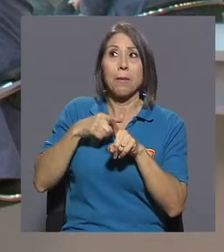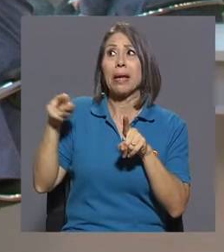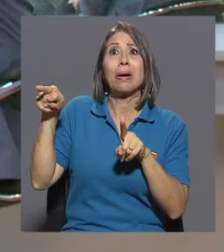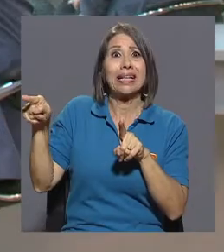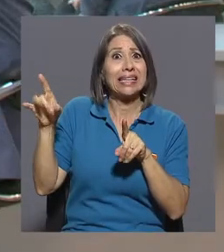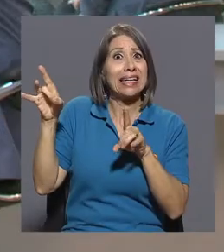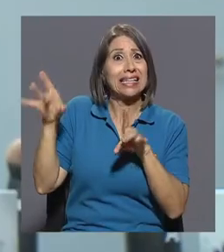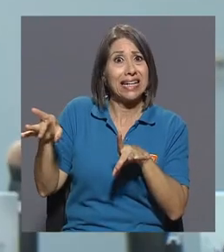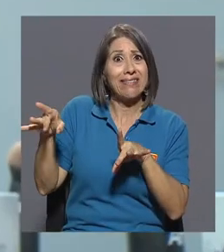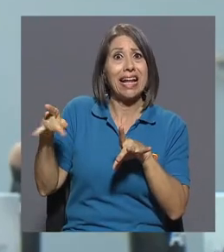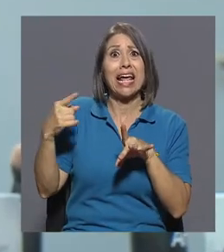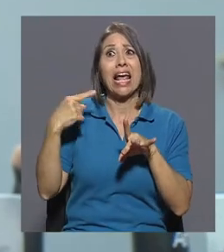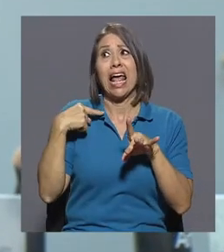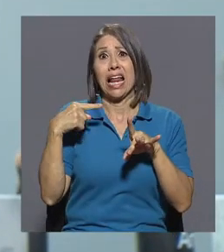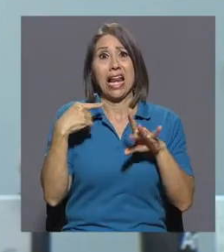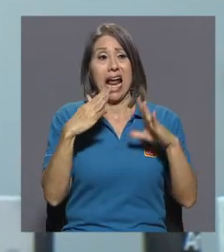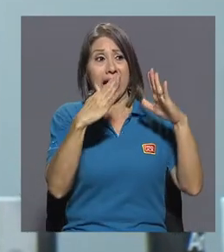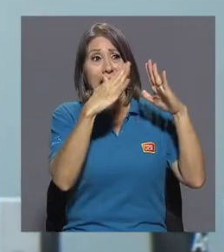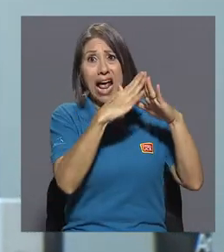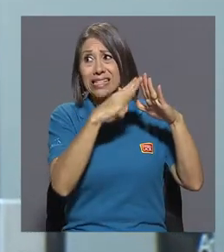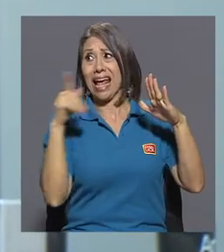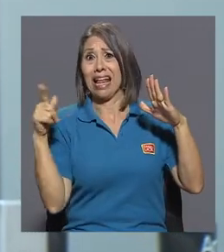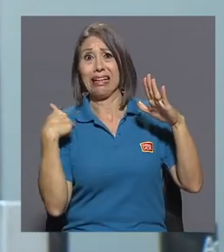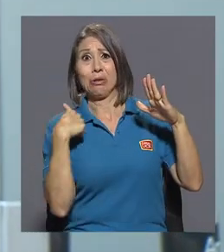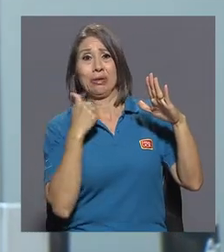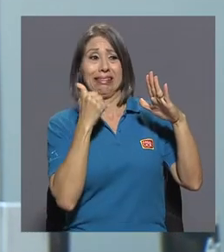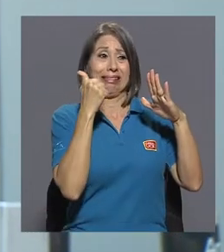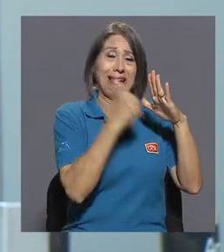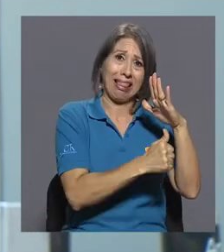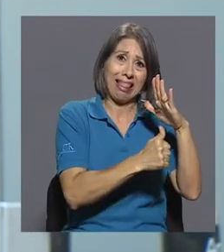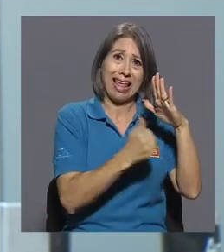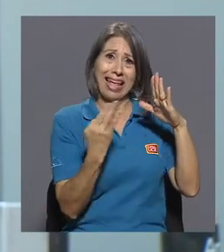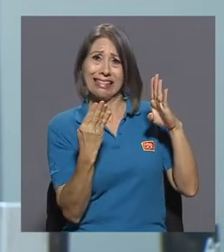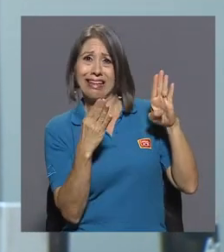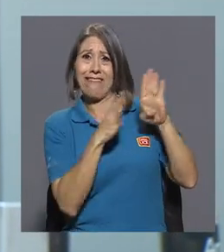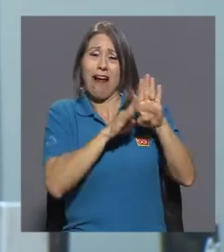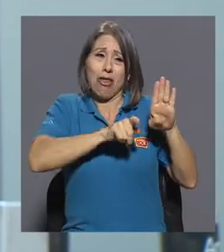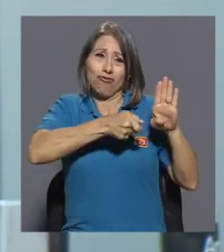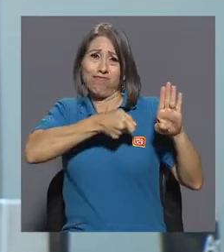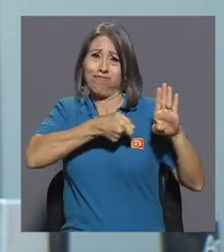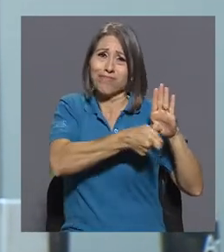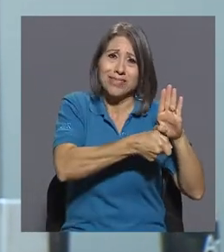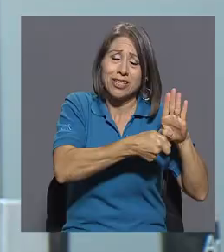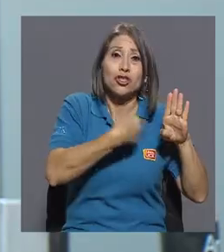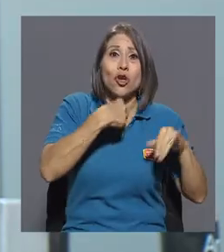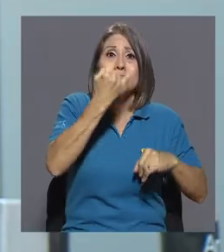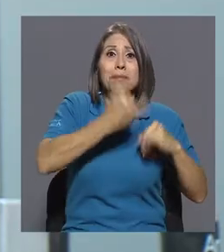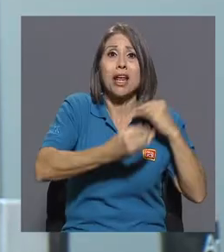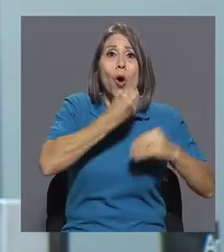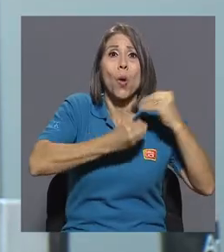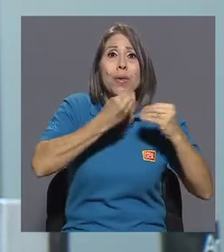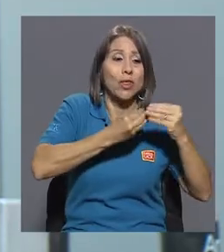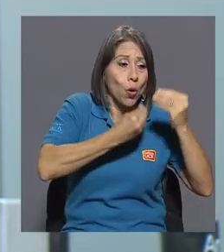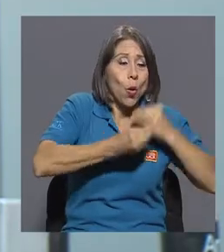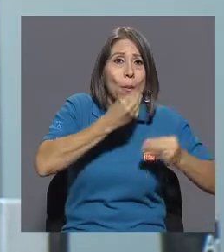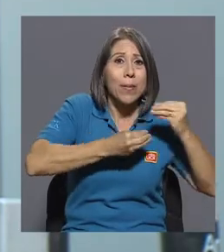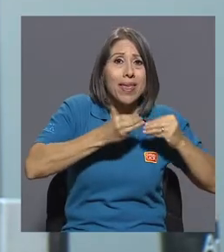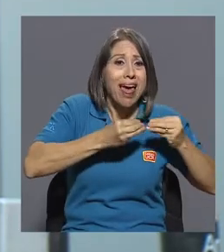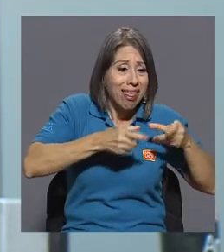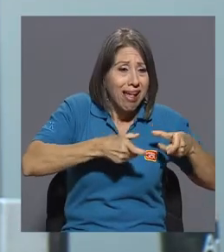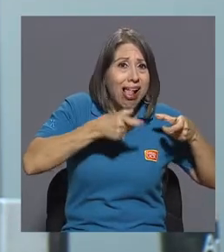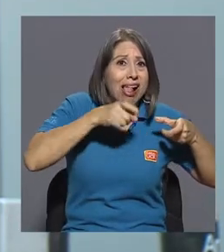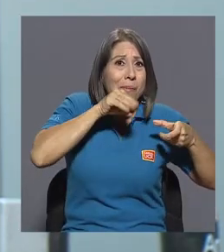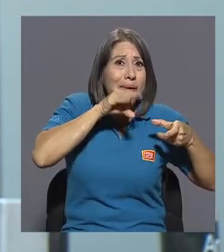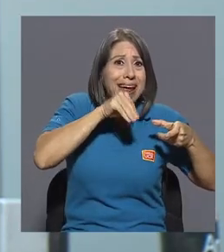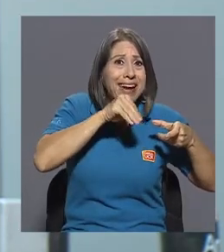y estuve ahí encerrado, terminé comiendo comida de perro. Y tuve que escaparme ahí tirando una silla por la